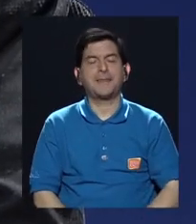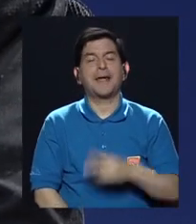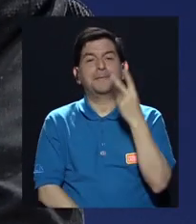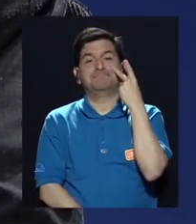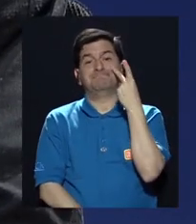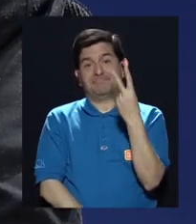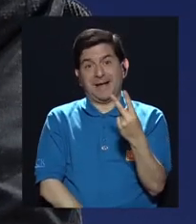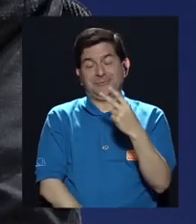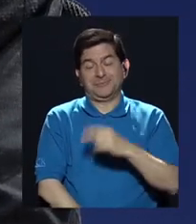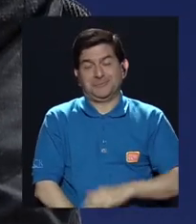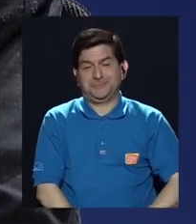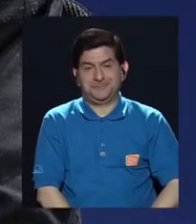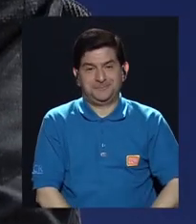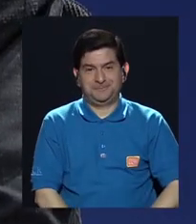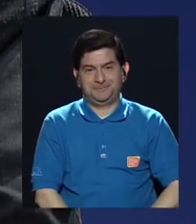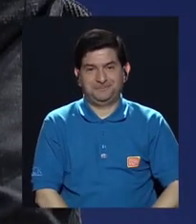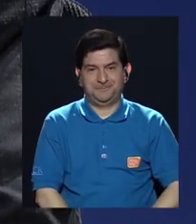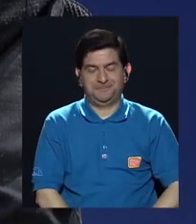Bueno, vamos a ver,